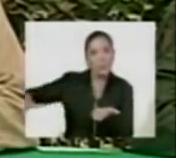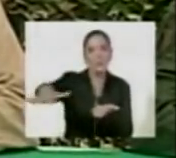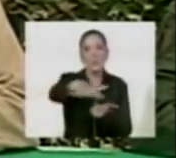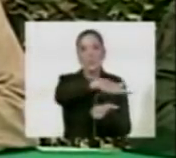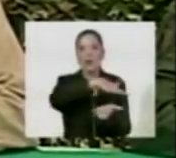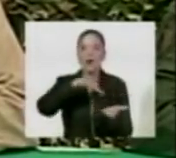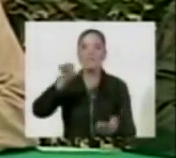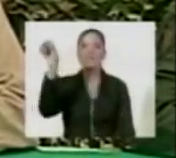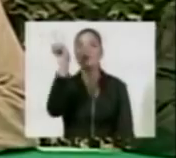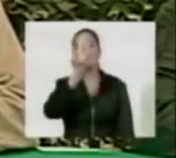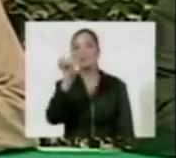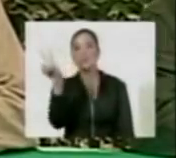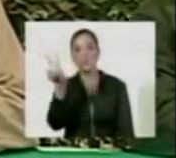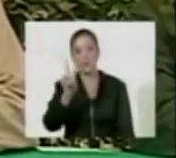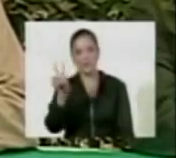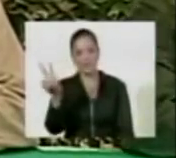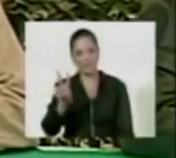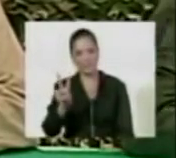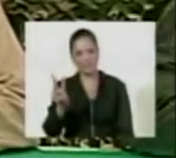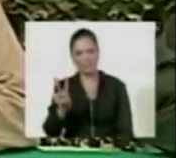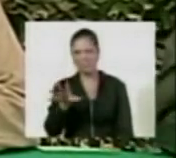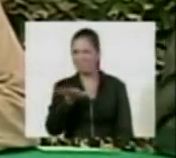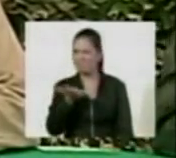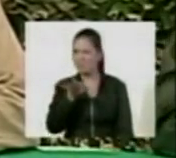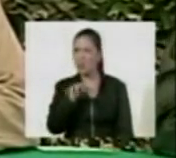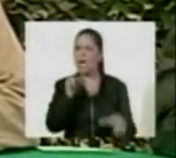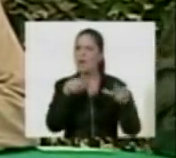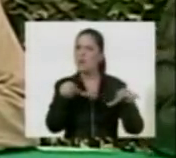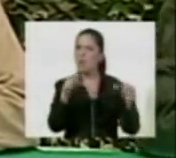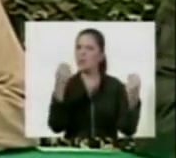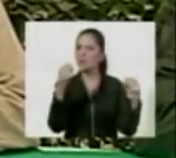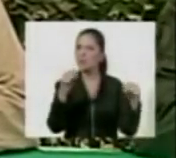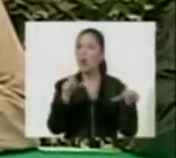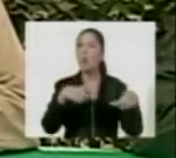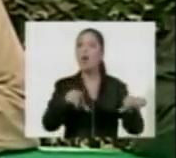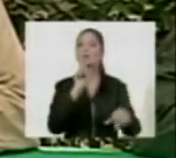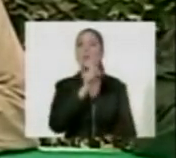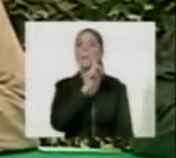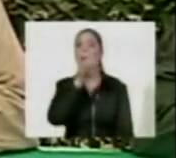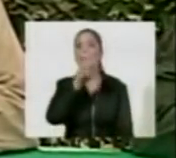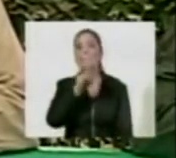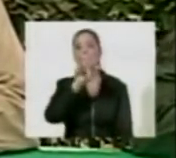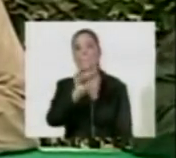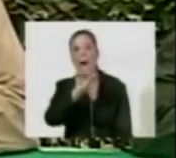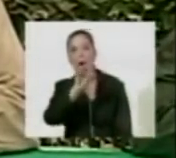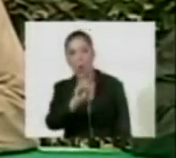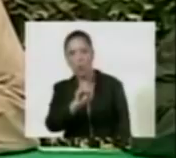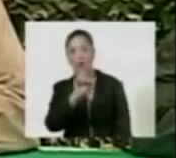allá en el centro de entrenamiento del Pao. Allá tenemos